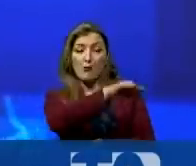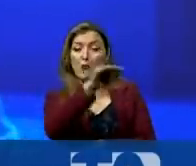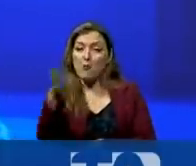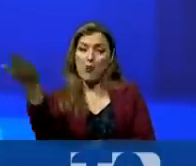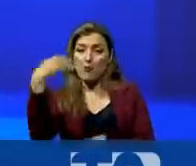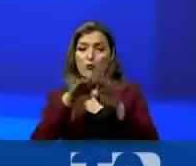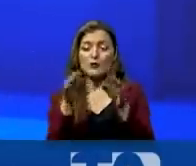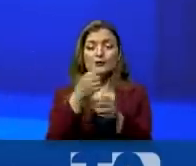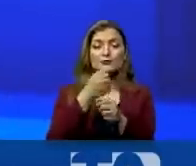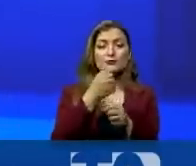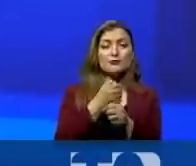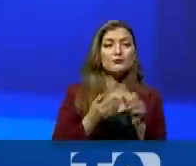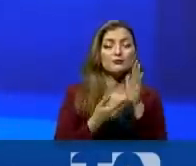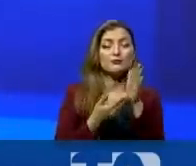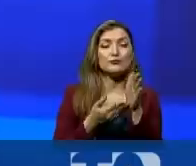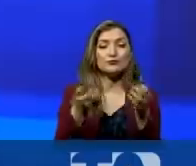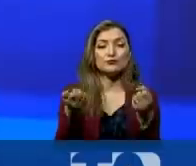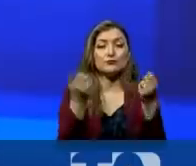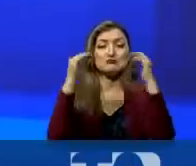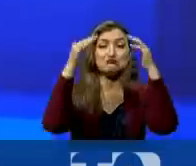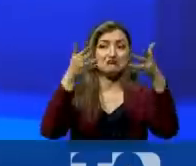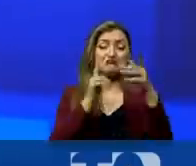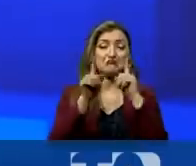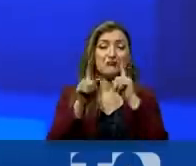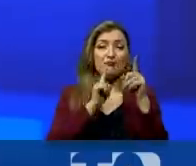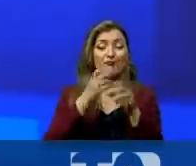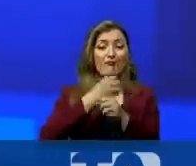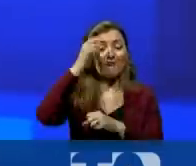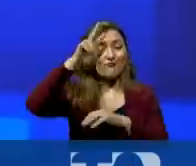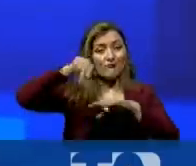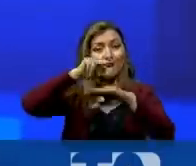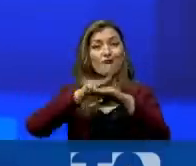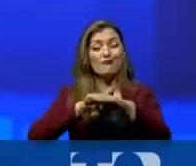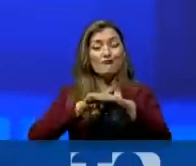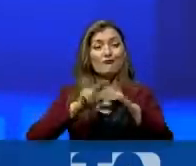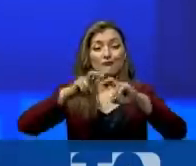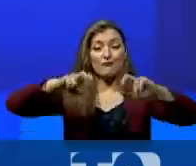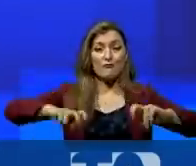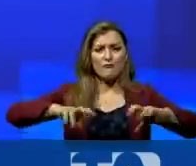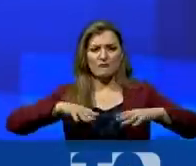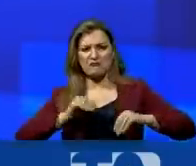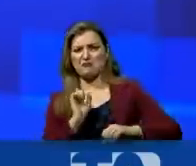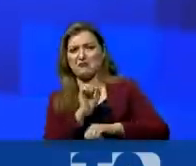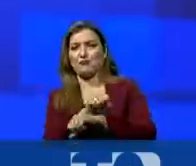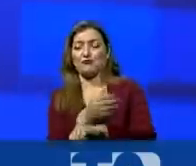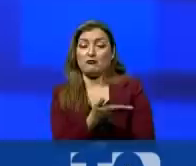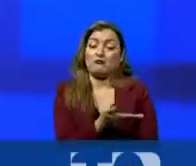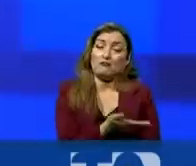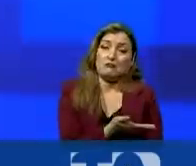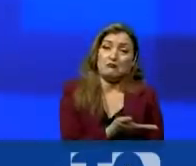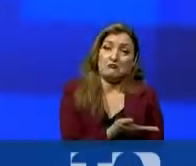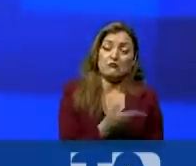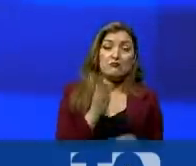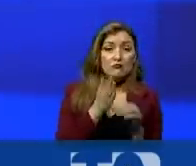mesas de trabajo un sitio por ejemplo con los transportistas y la conaie no aceptó sentarse eso quiere decir que ellos